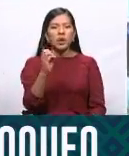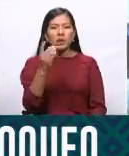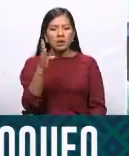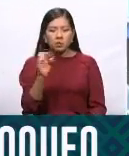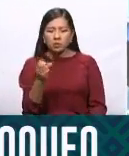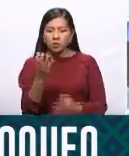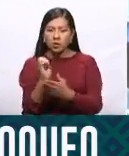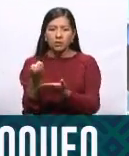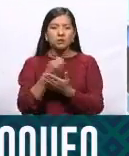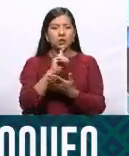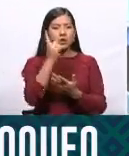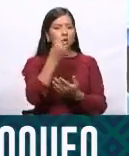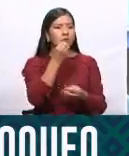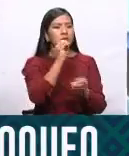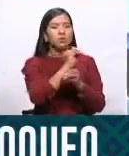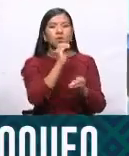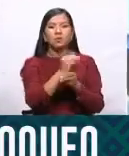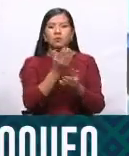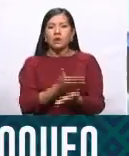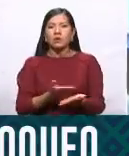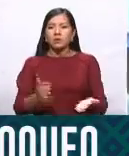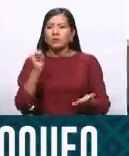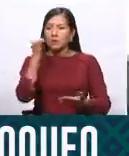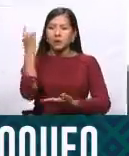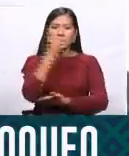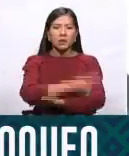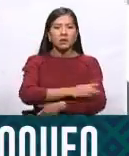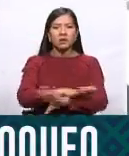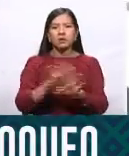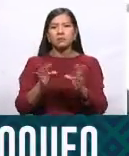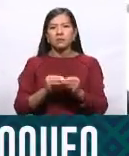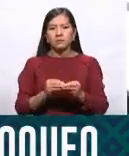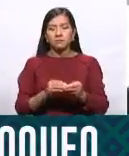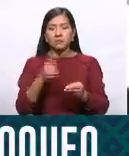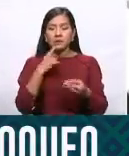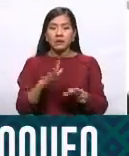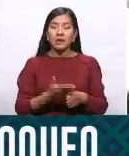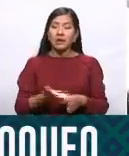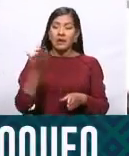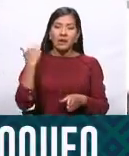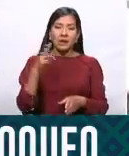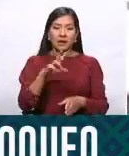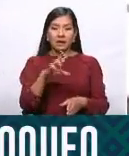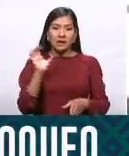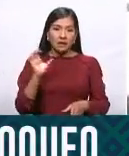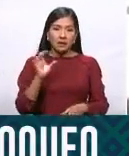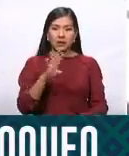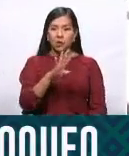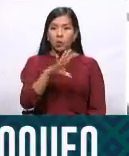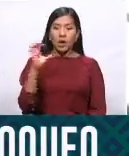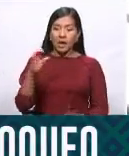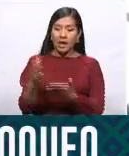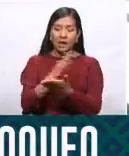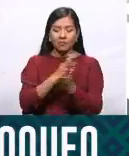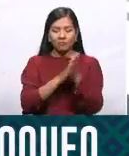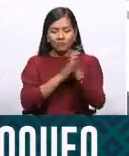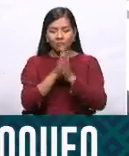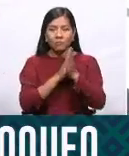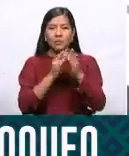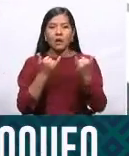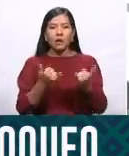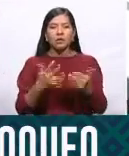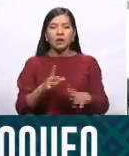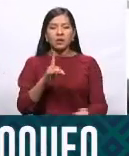se va directamente para la compra de sus alimentos diarios. 300, 400, sí. ¿Y ahora?